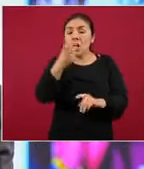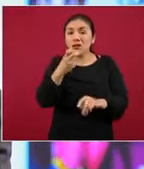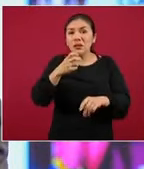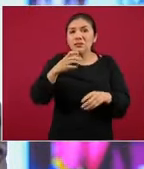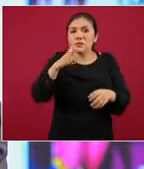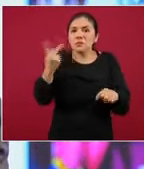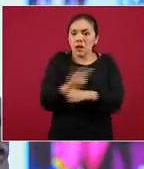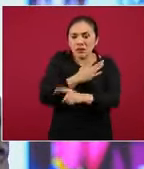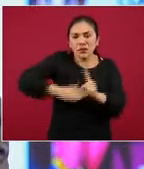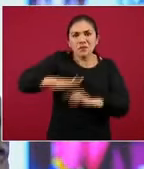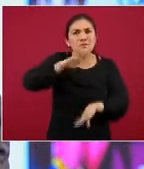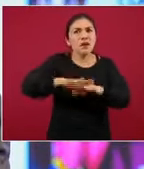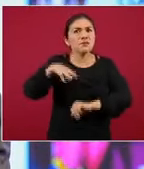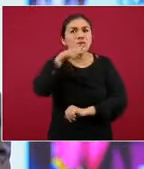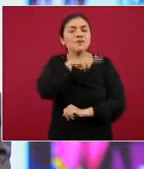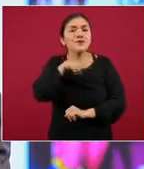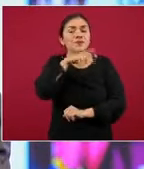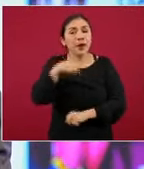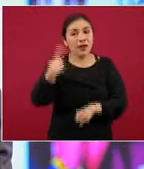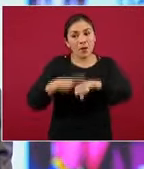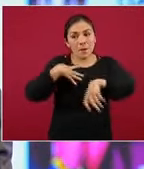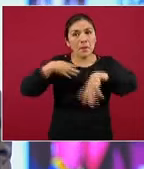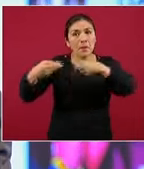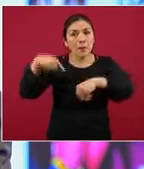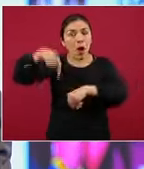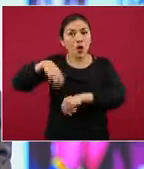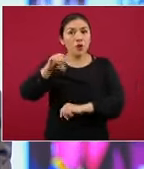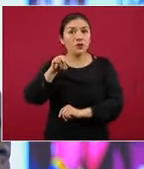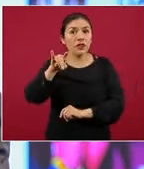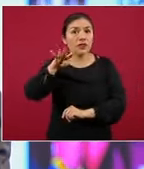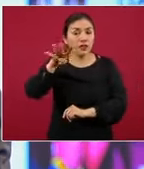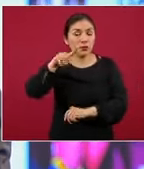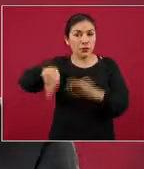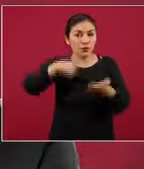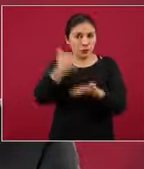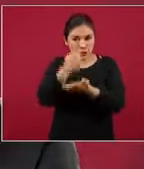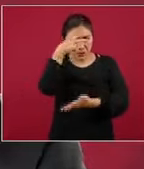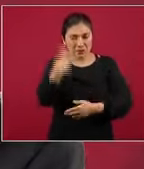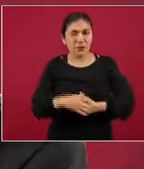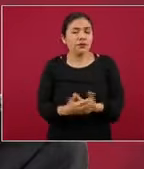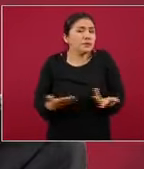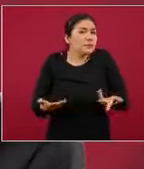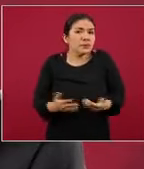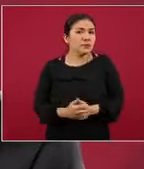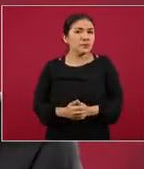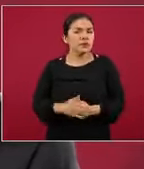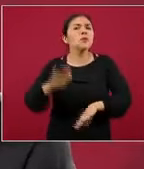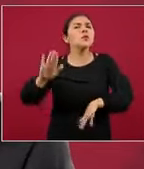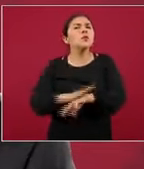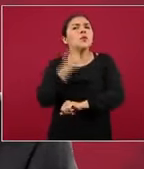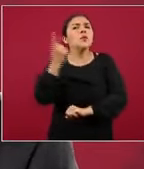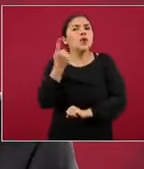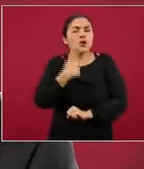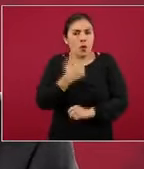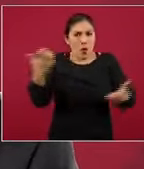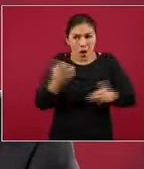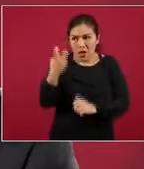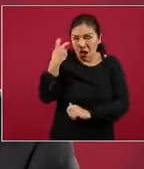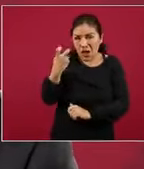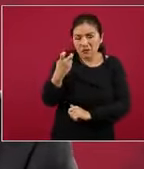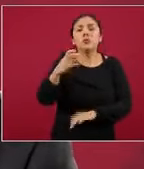preocupante de la epidemia de COVID-19 en la Ciudad de México. ¿Cuál es la razón por la que pudimos hacer